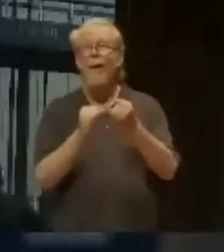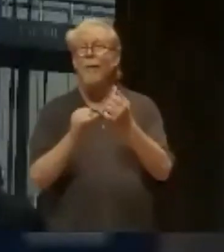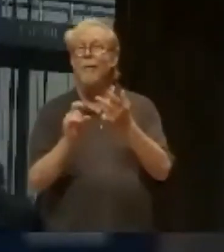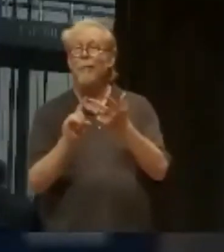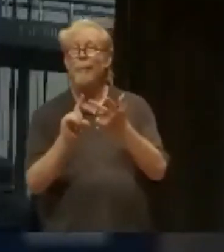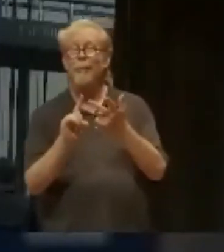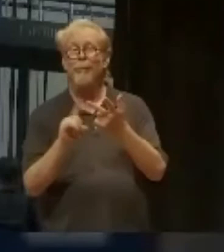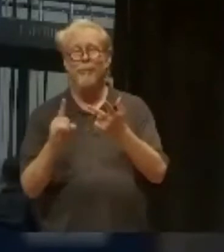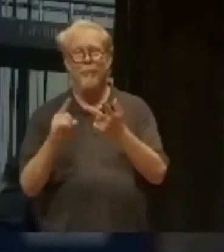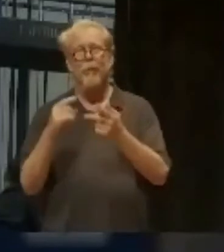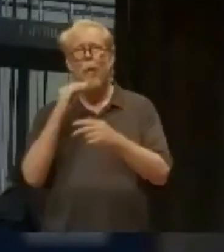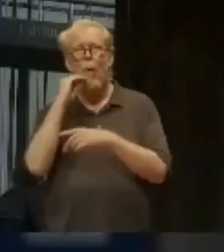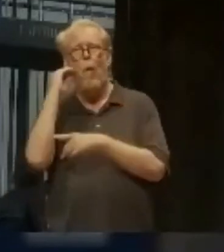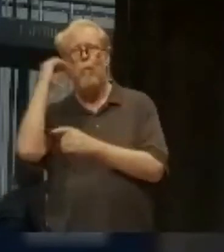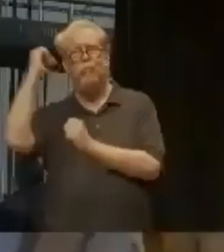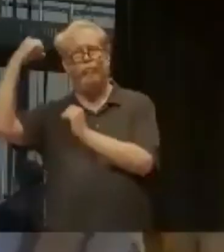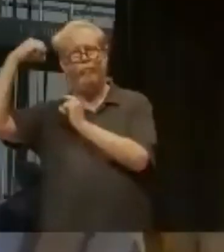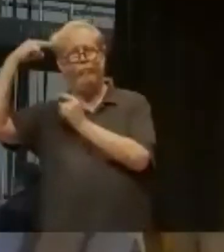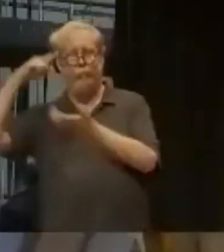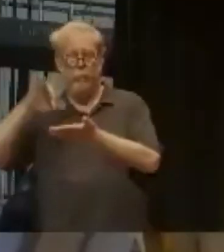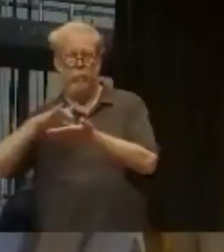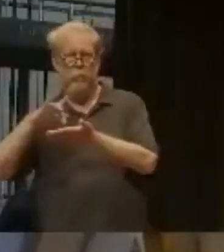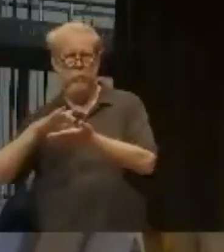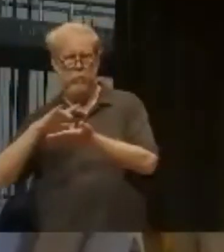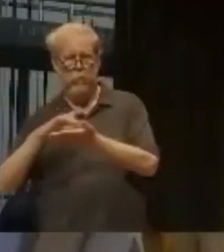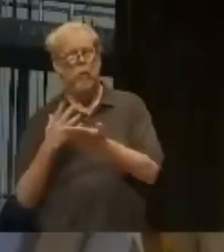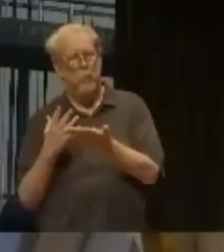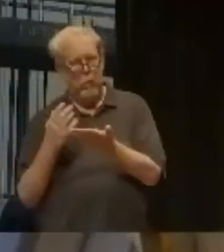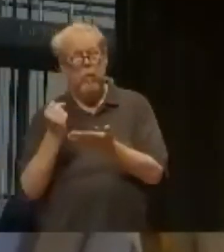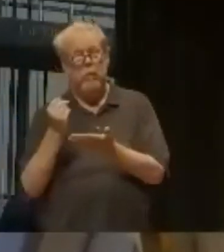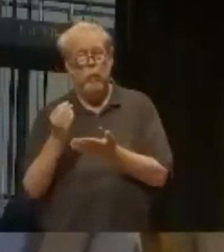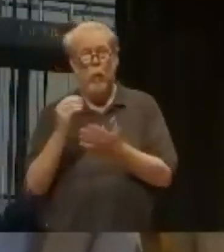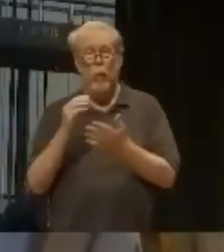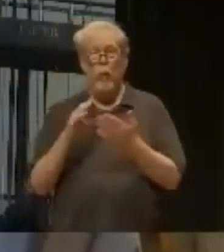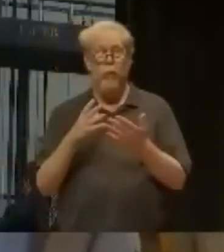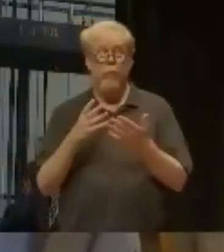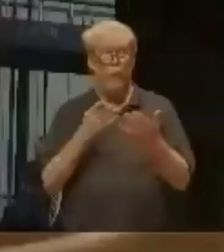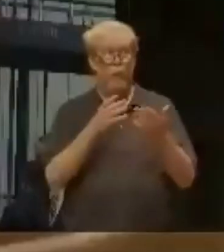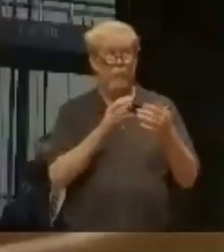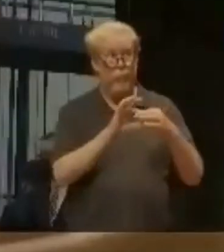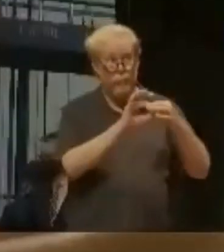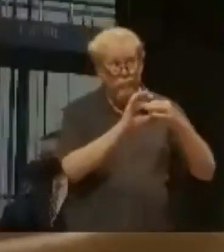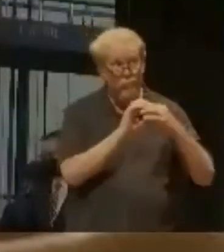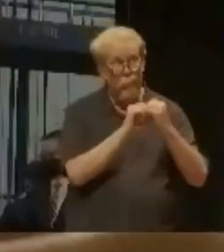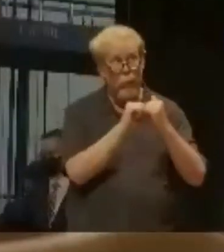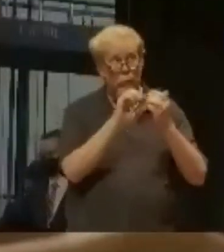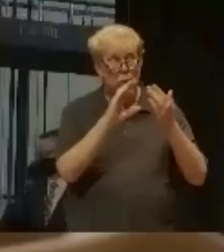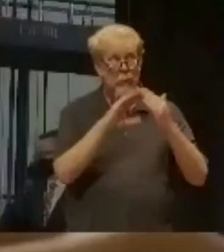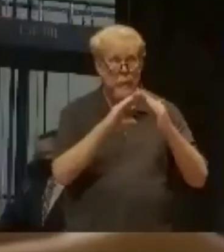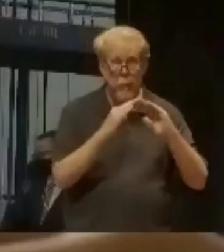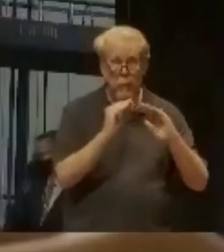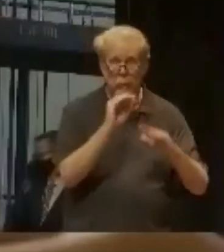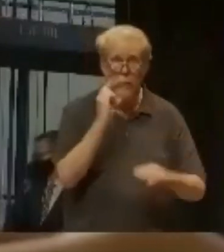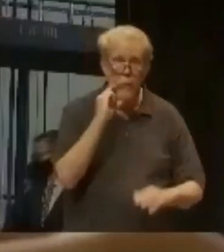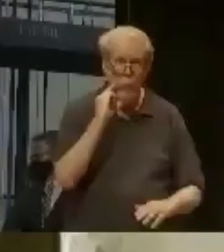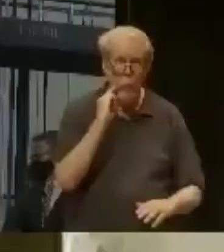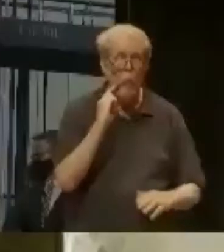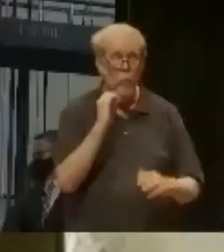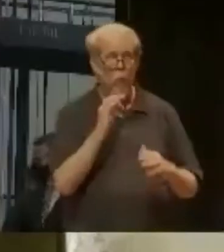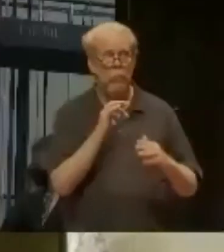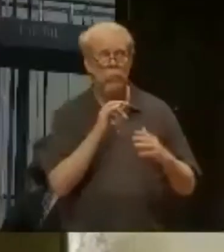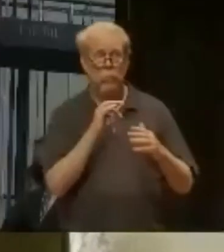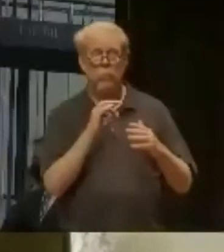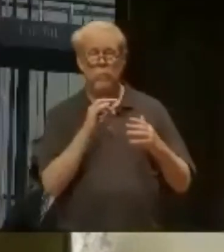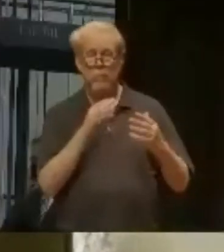la conectividad del hogar. Así que como resultado, con el asocio con la ciudad de San Antonio y el costo de $27 millones, hemos empezado